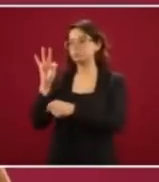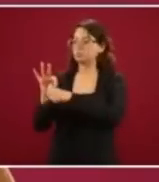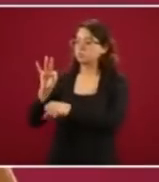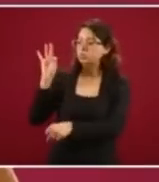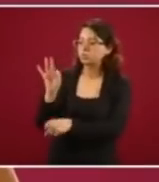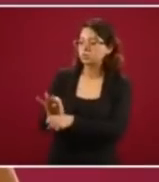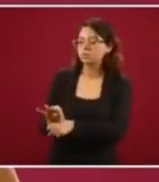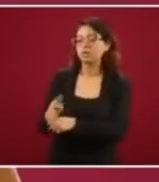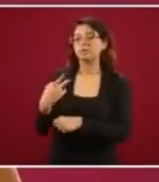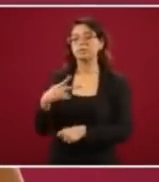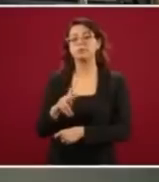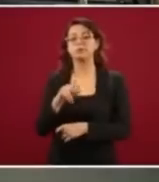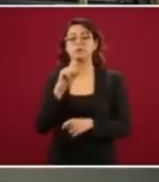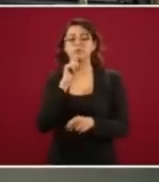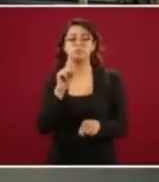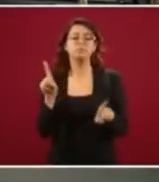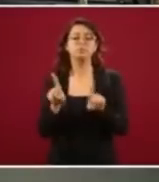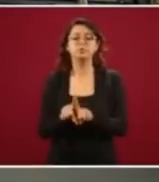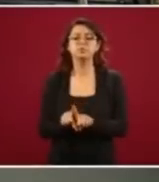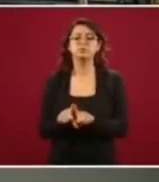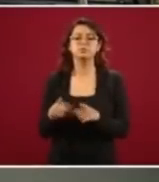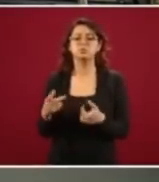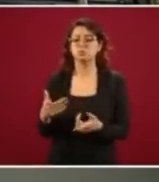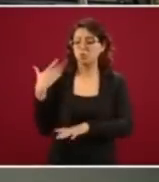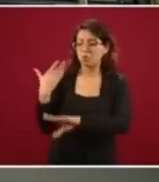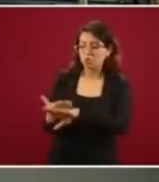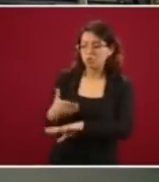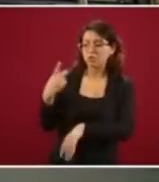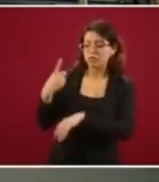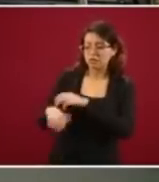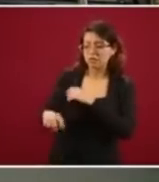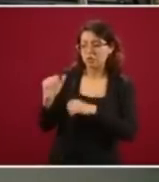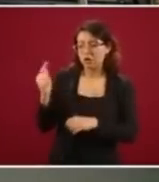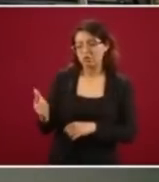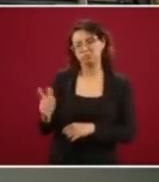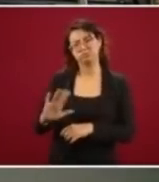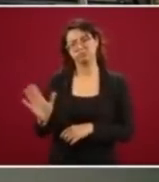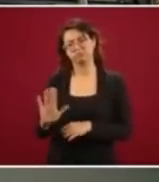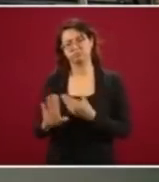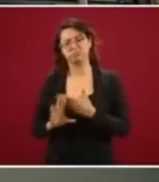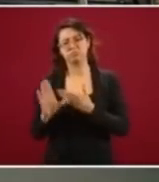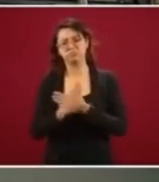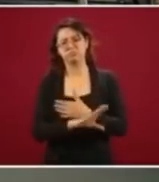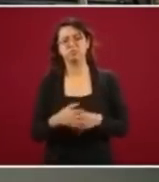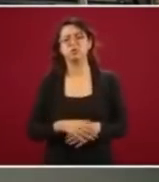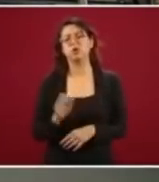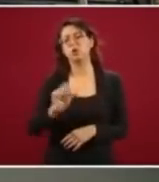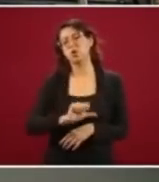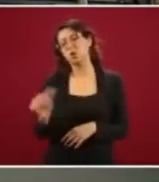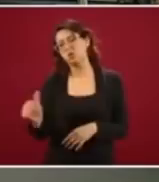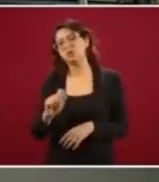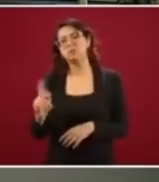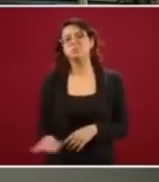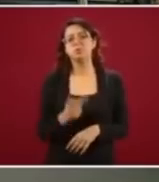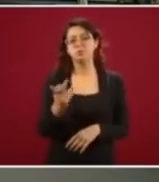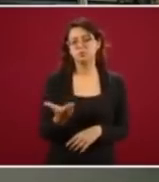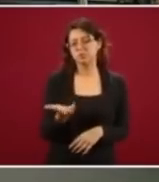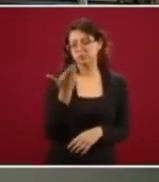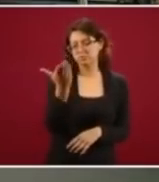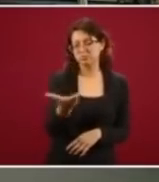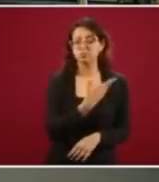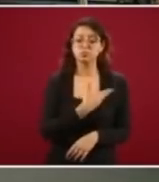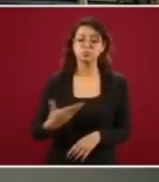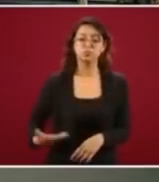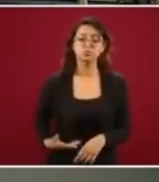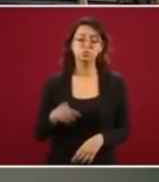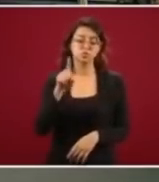lleguemos, digamos, a afectarlos de alguna manera. Presidente, y otra pregunta para usted. Usted ha manifestado